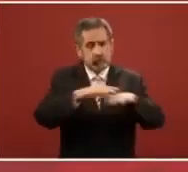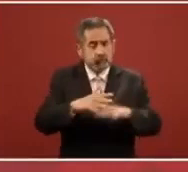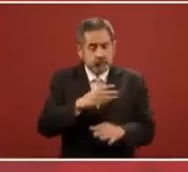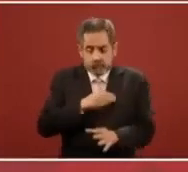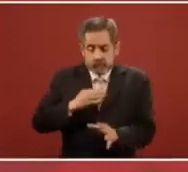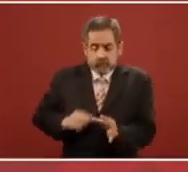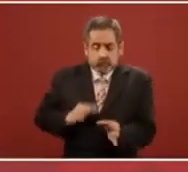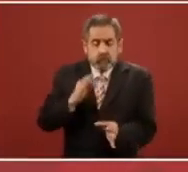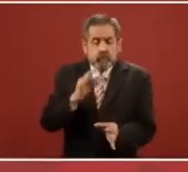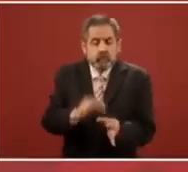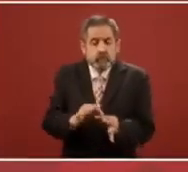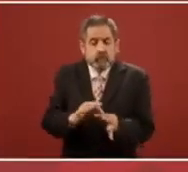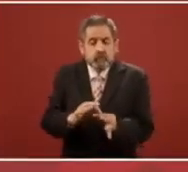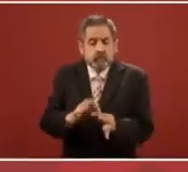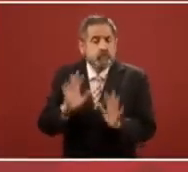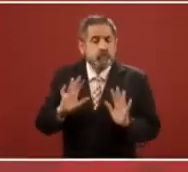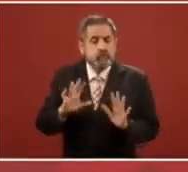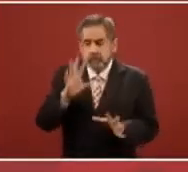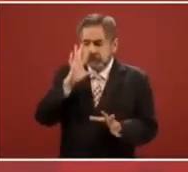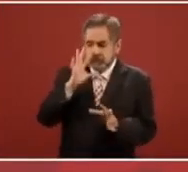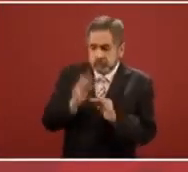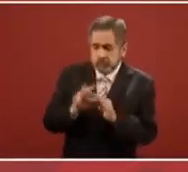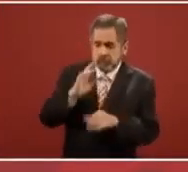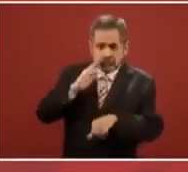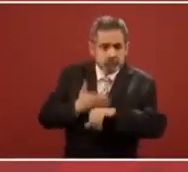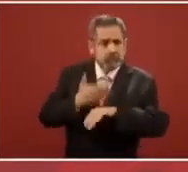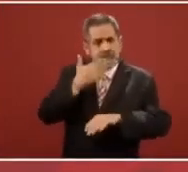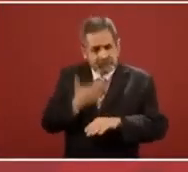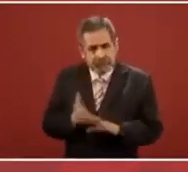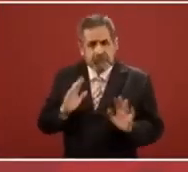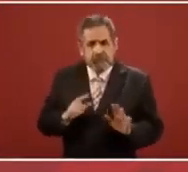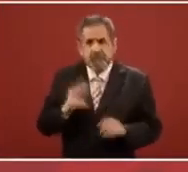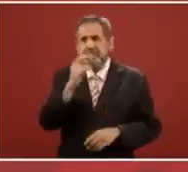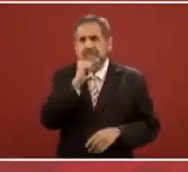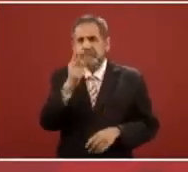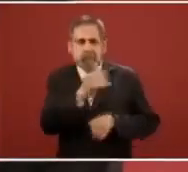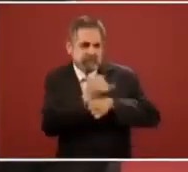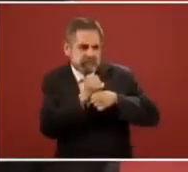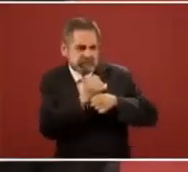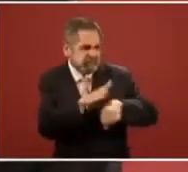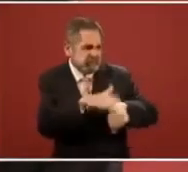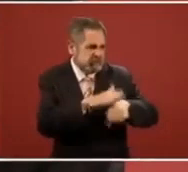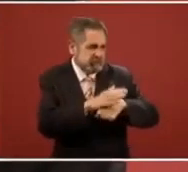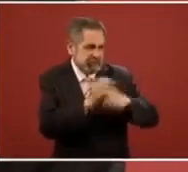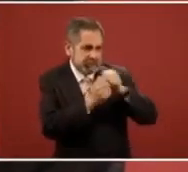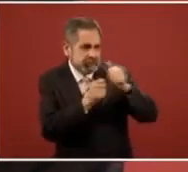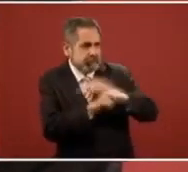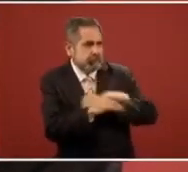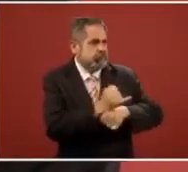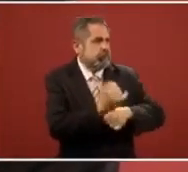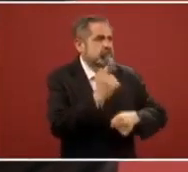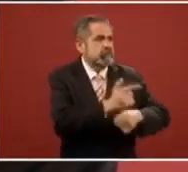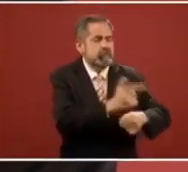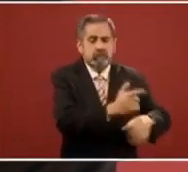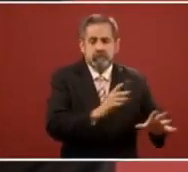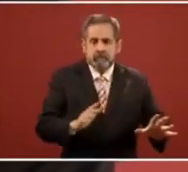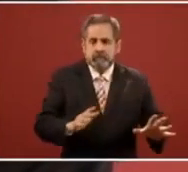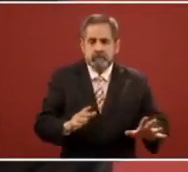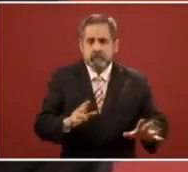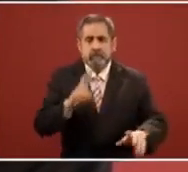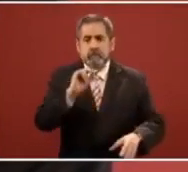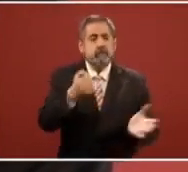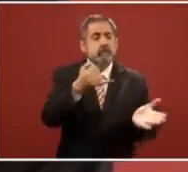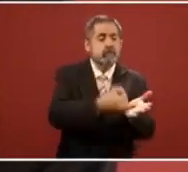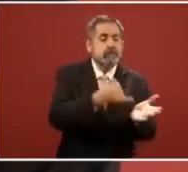cumplamos con nuestra responsabilidad sin necesidad de ser fiscalizados y que se entienda, no son impuestos,